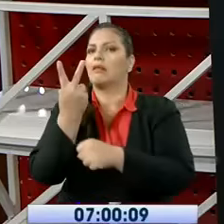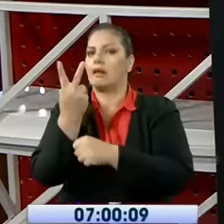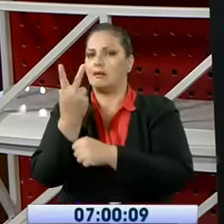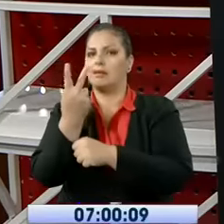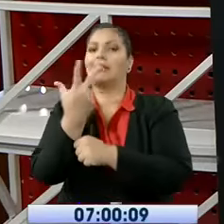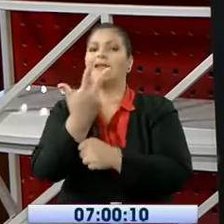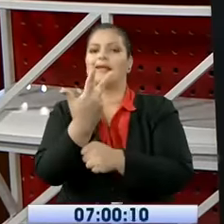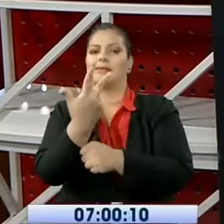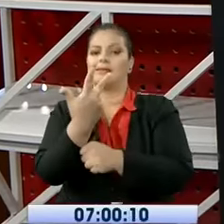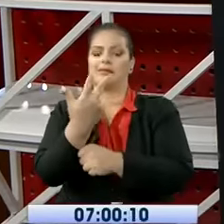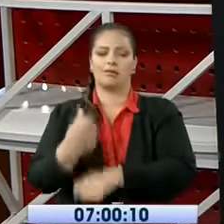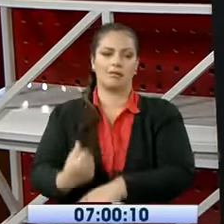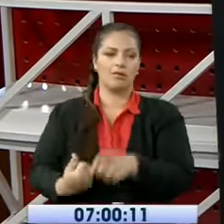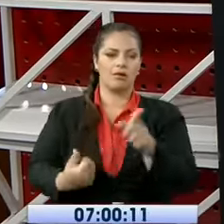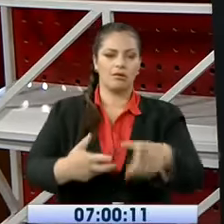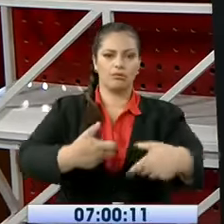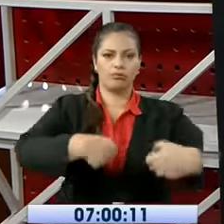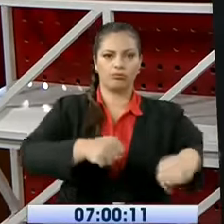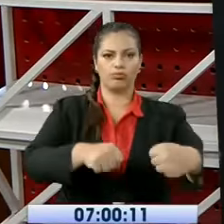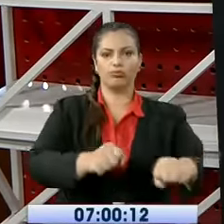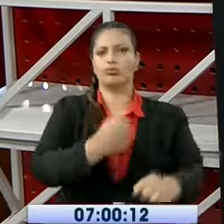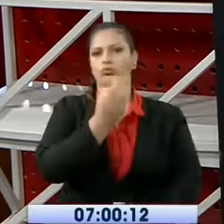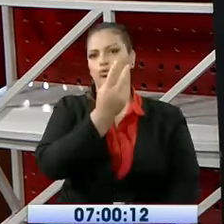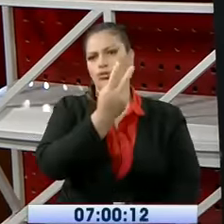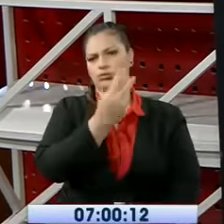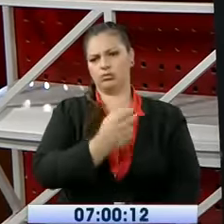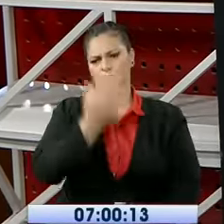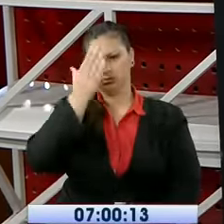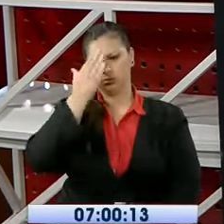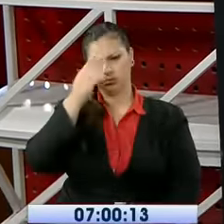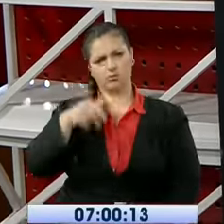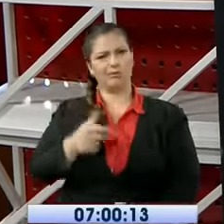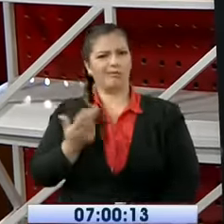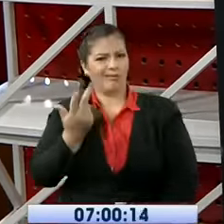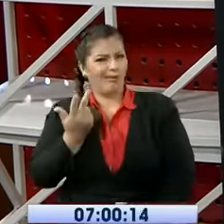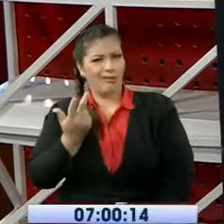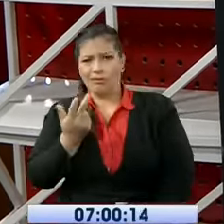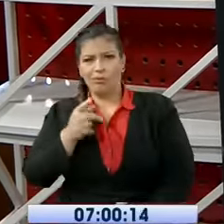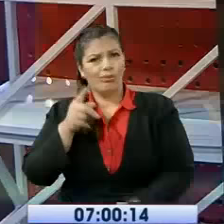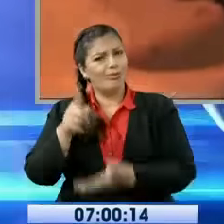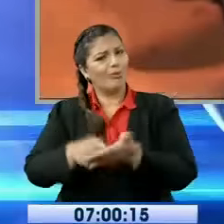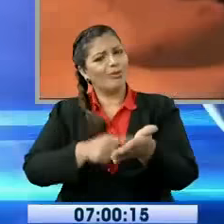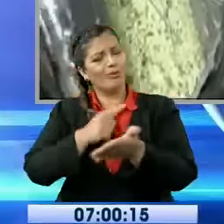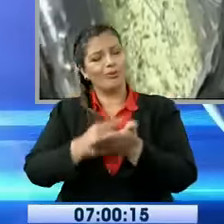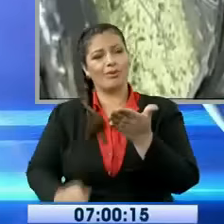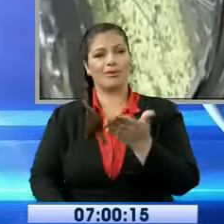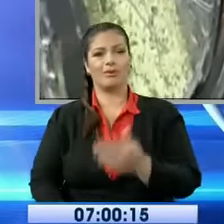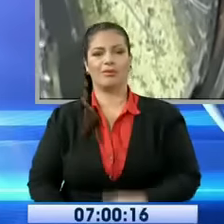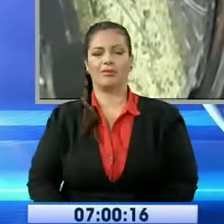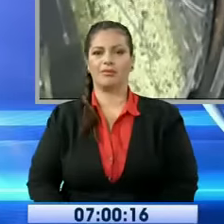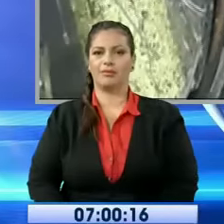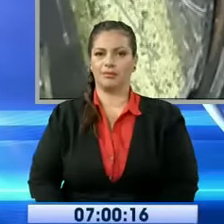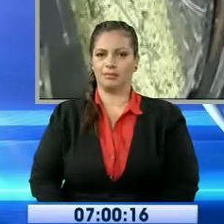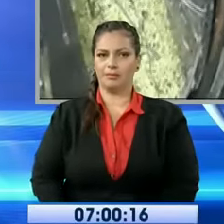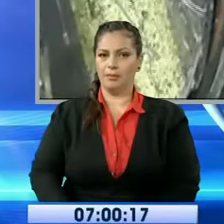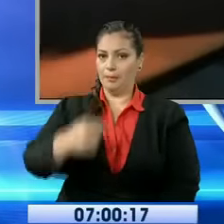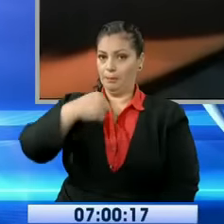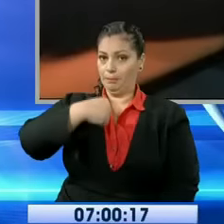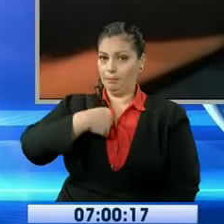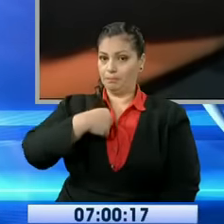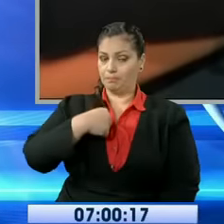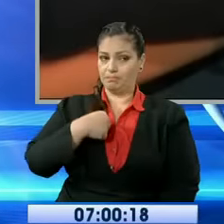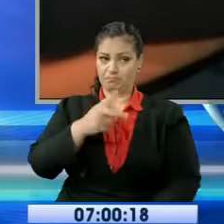moto y dos en otra. Y está prohibido. Perdón, no pueden estar tres en moto. Ahora, Luisa, imagínate tú. Yo no soy perito ni voy a decir quién tiene la culpa